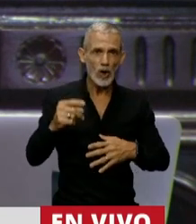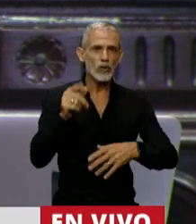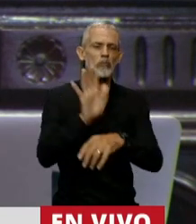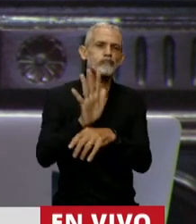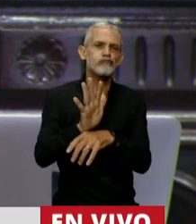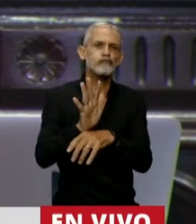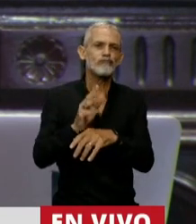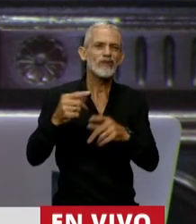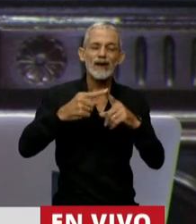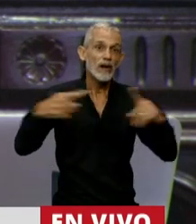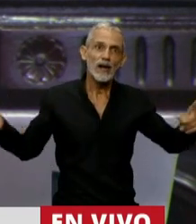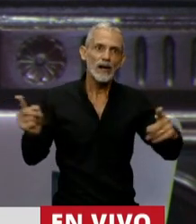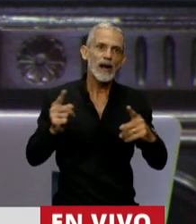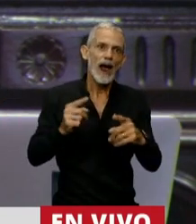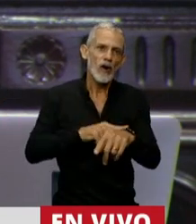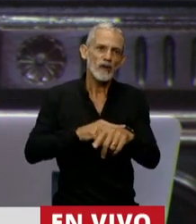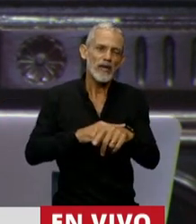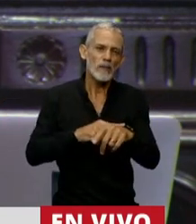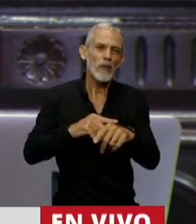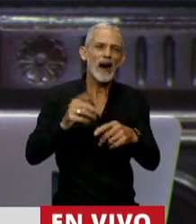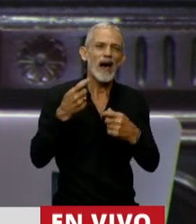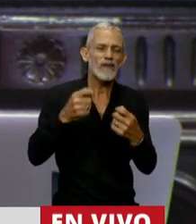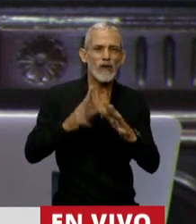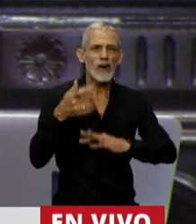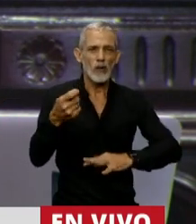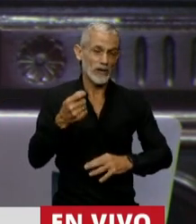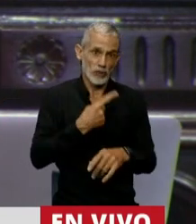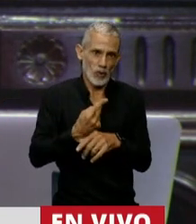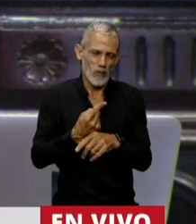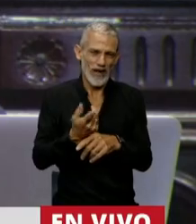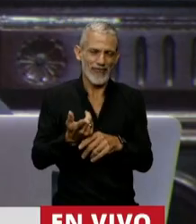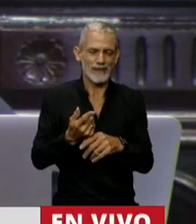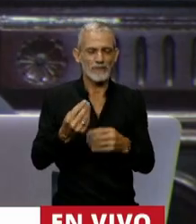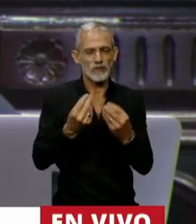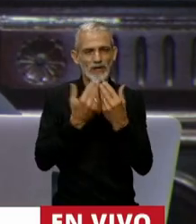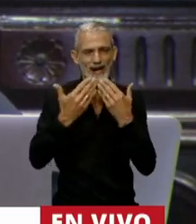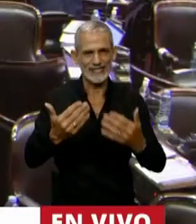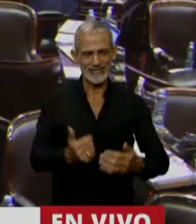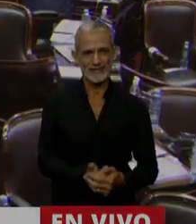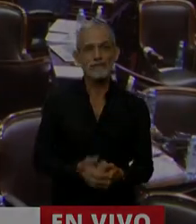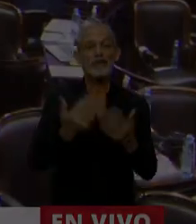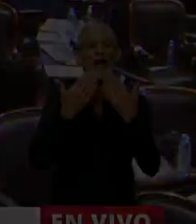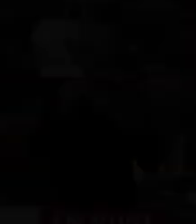lesa sustentabilidad para el sistema previsional argentino. Muchas gracias, señor presidente. Gracias, diputado Laspina.